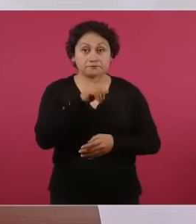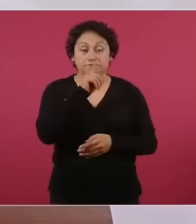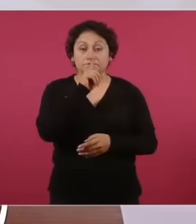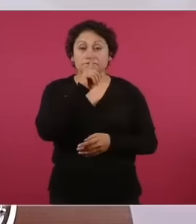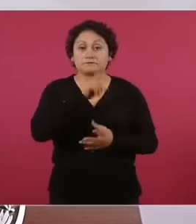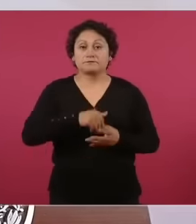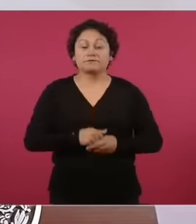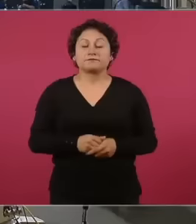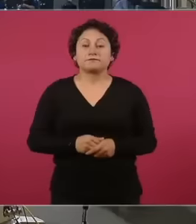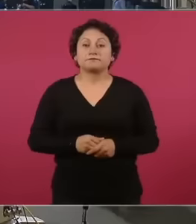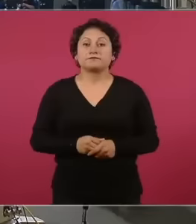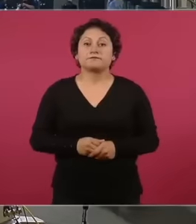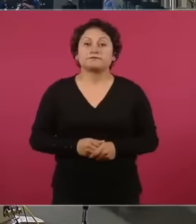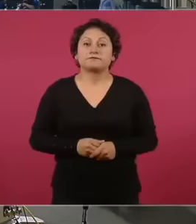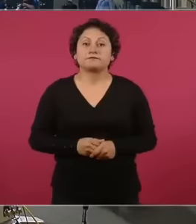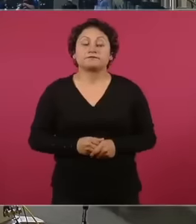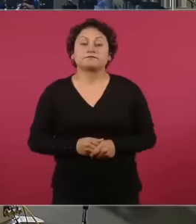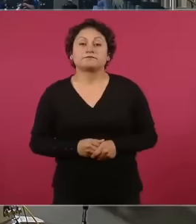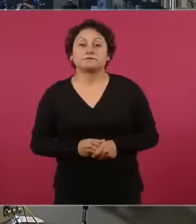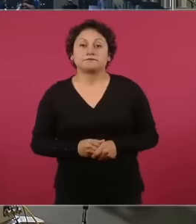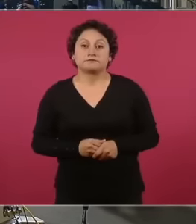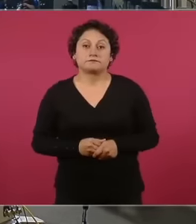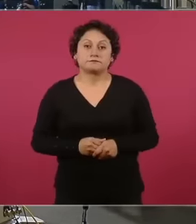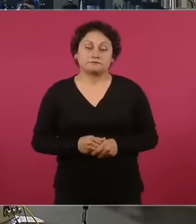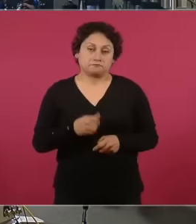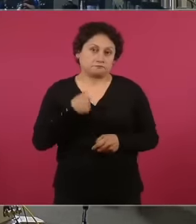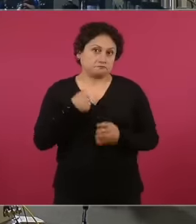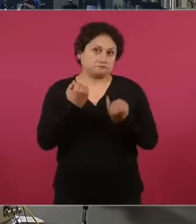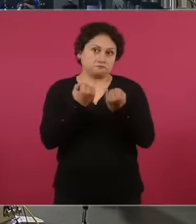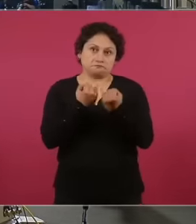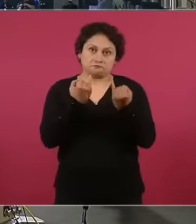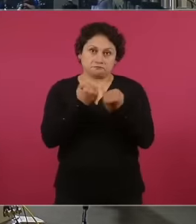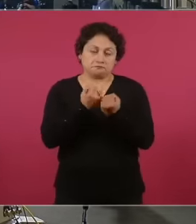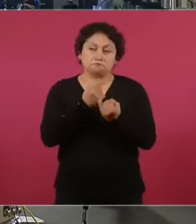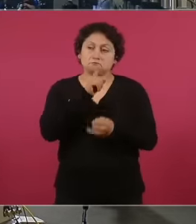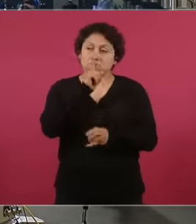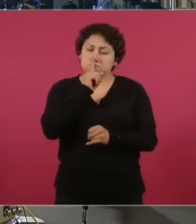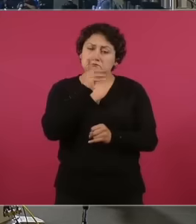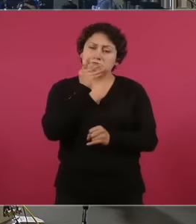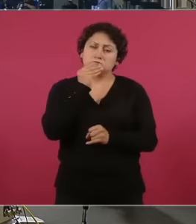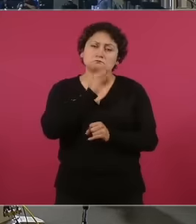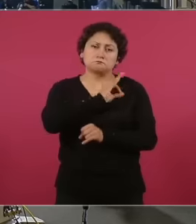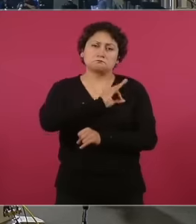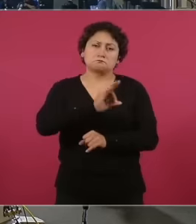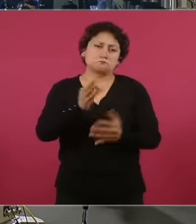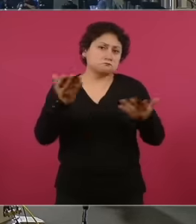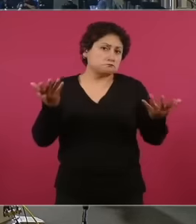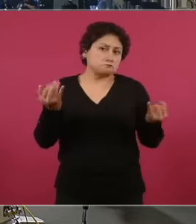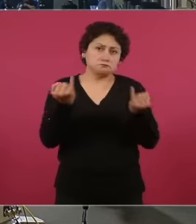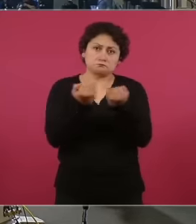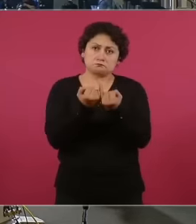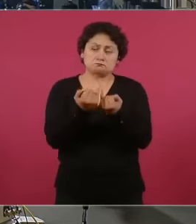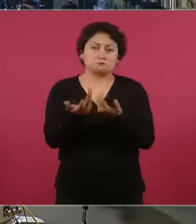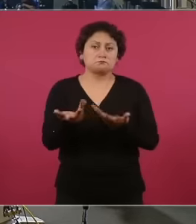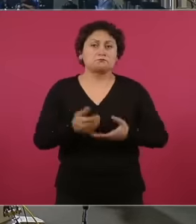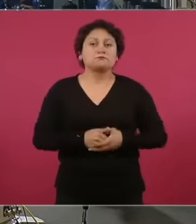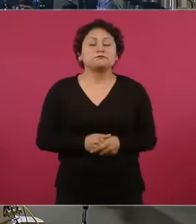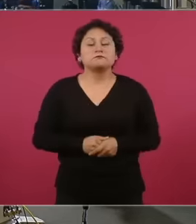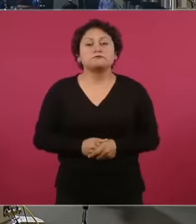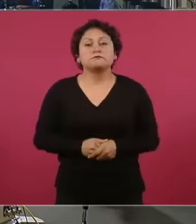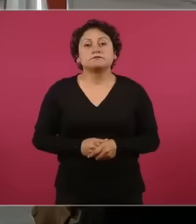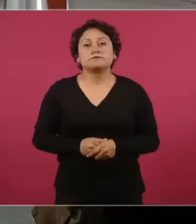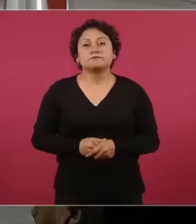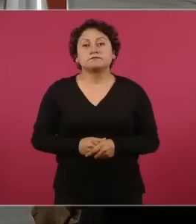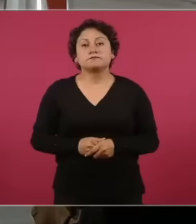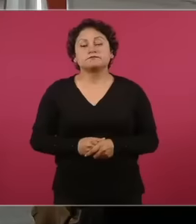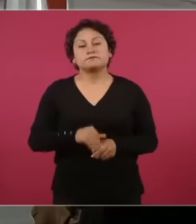y a veces rehén de lo que dice. Entonces, sin comentario. Obviamente va a continuar con